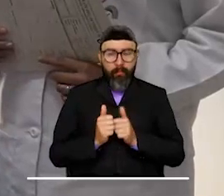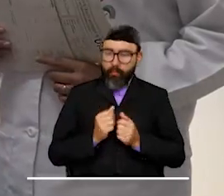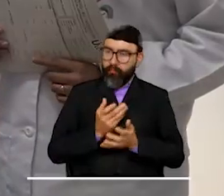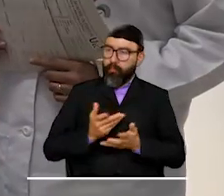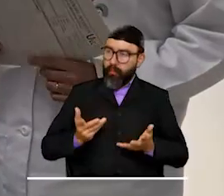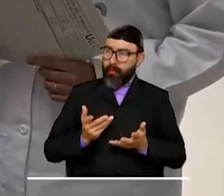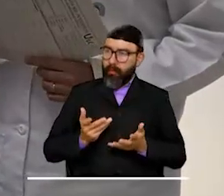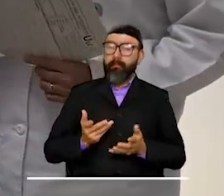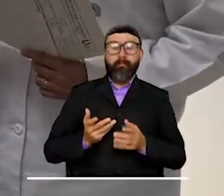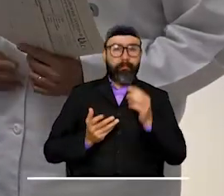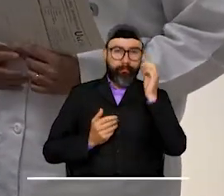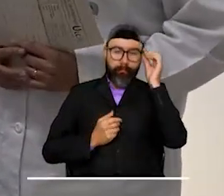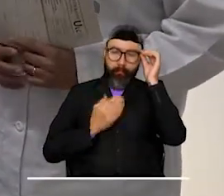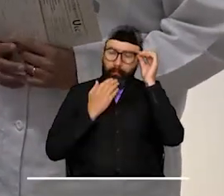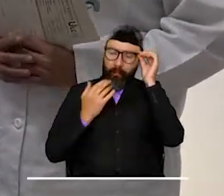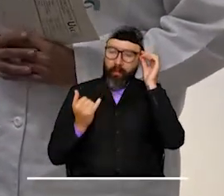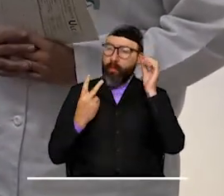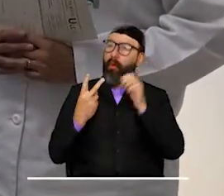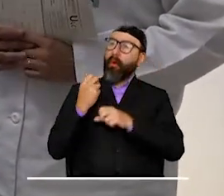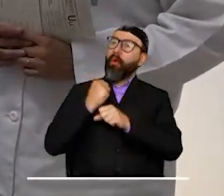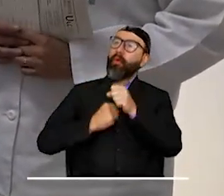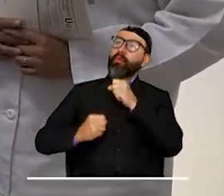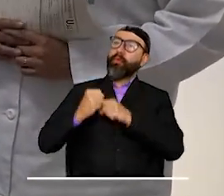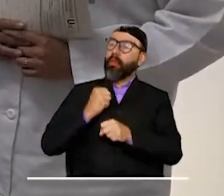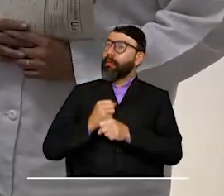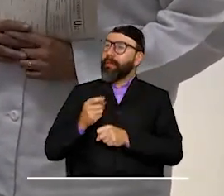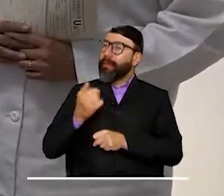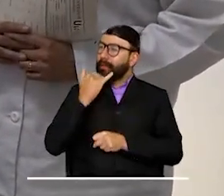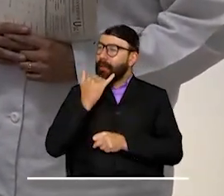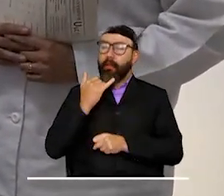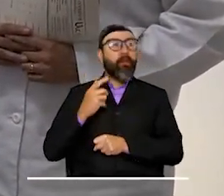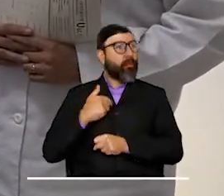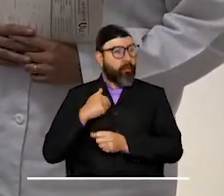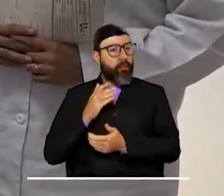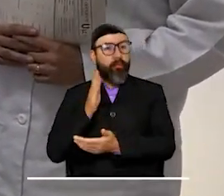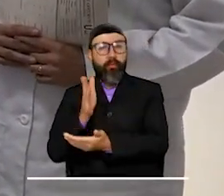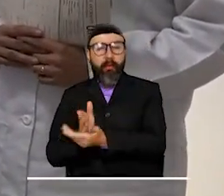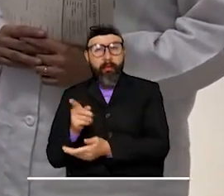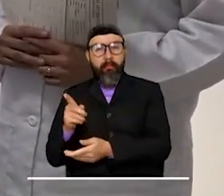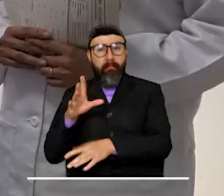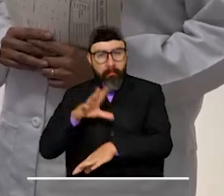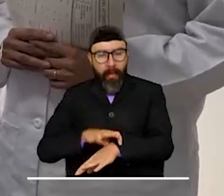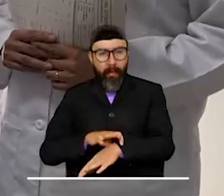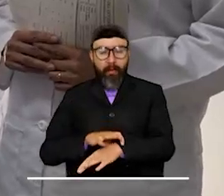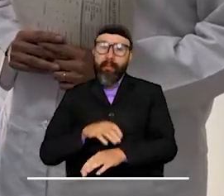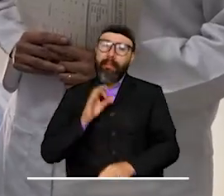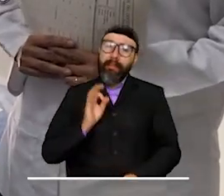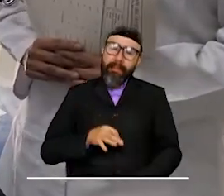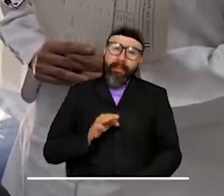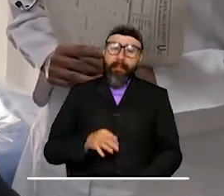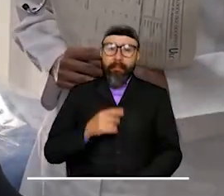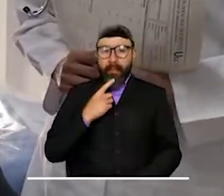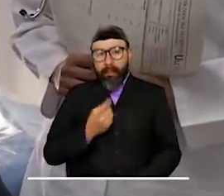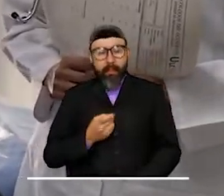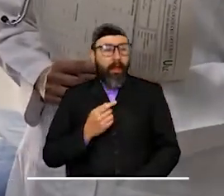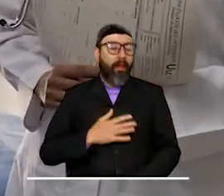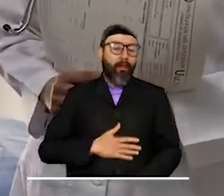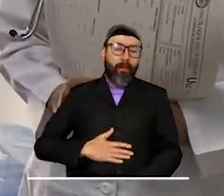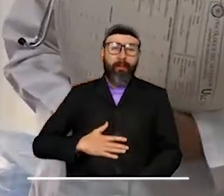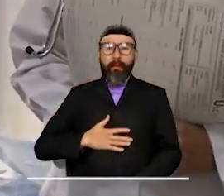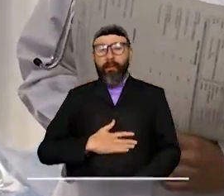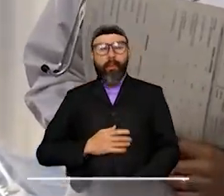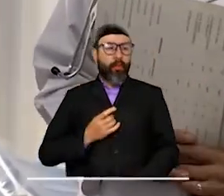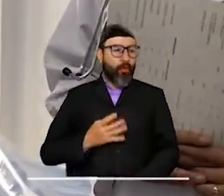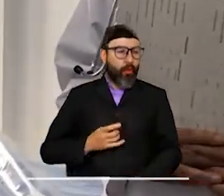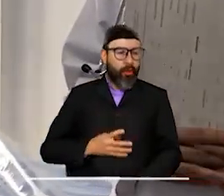empezó a sentir eso hace 2 años, ¿y usted qué hizo? Yo fui al médico y siempre me mandaban que era un dolor gástrico, y me mandaban